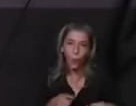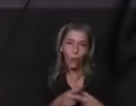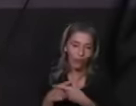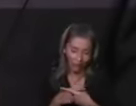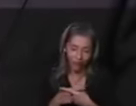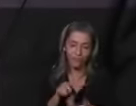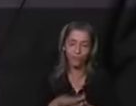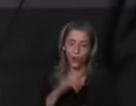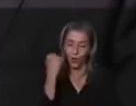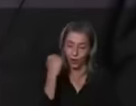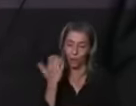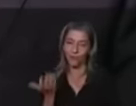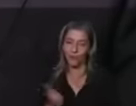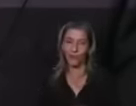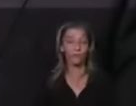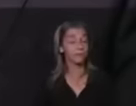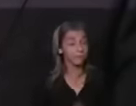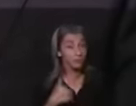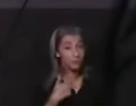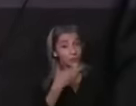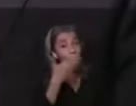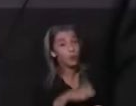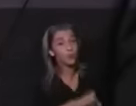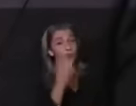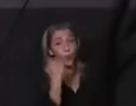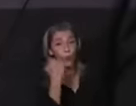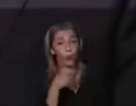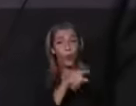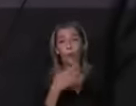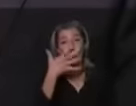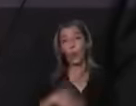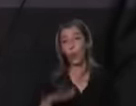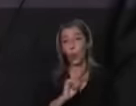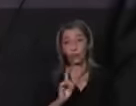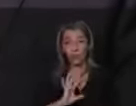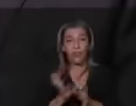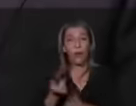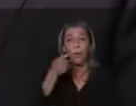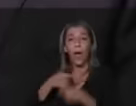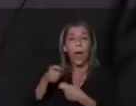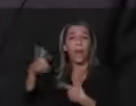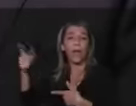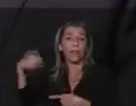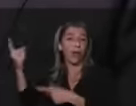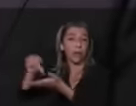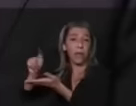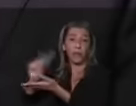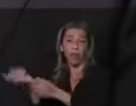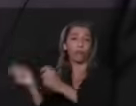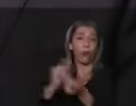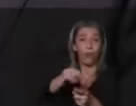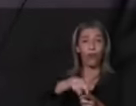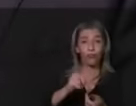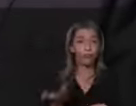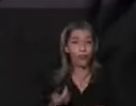Dios, yo llevo la discusión económica y vos no podés entender de qué se trata una triangulación y mentís con los puestos de trabajo que se pierden. Si no se lo vendo a A, se lo